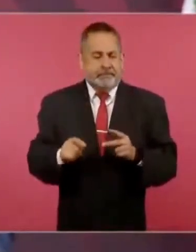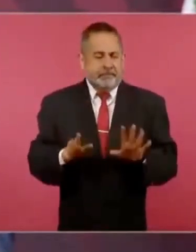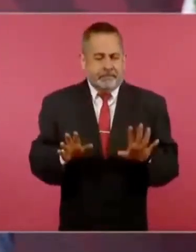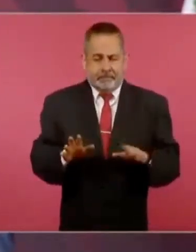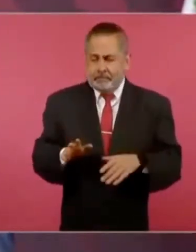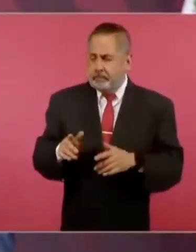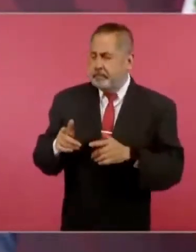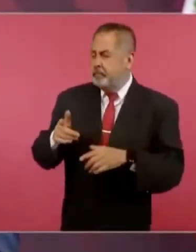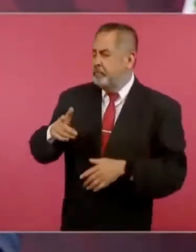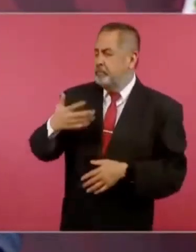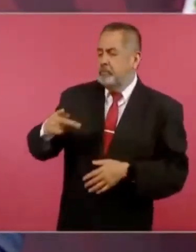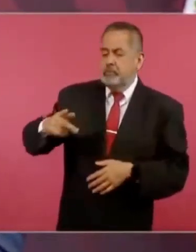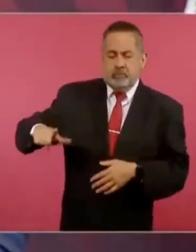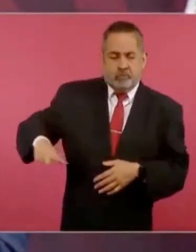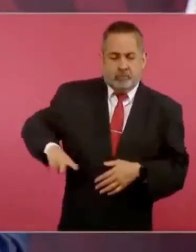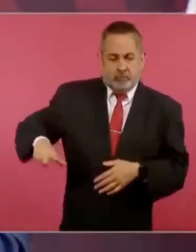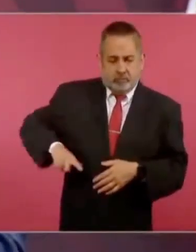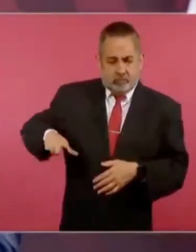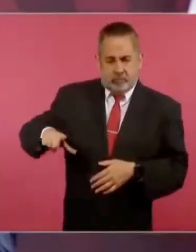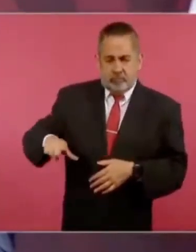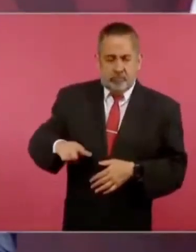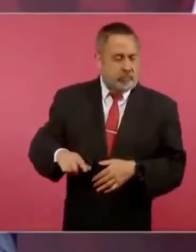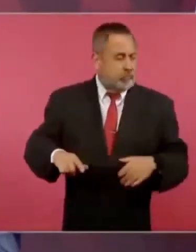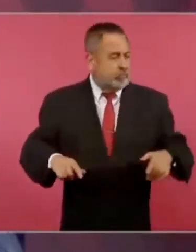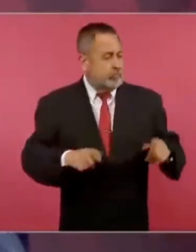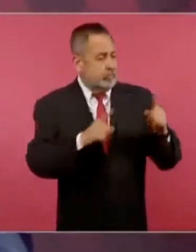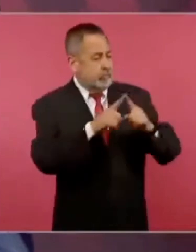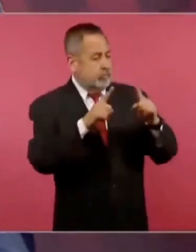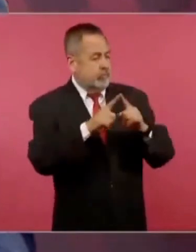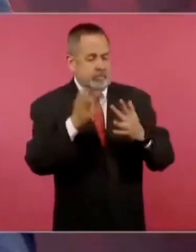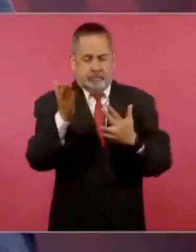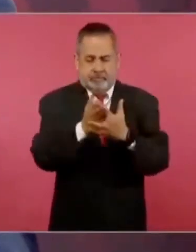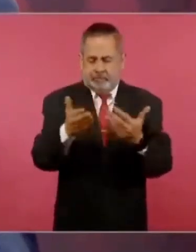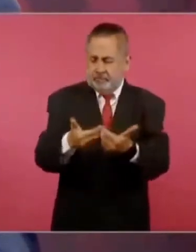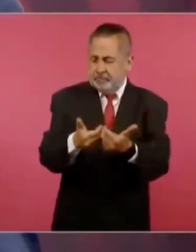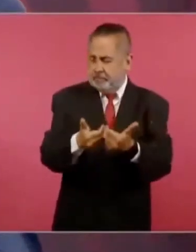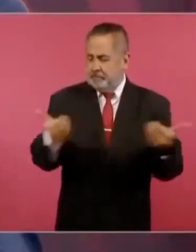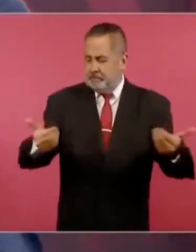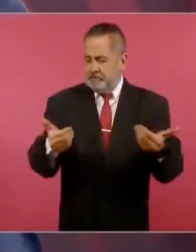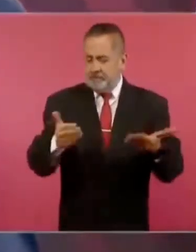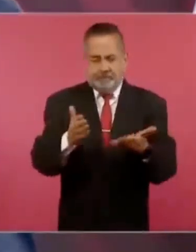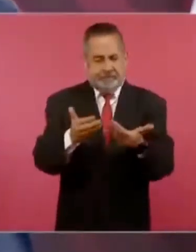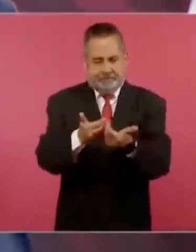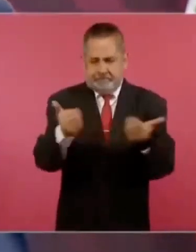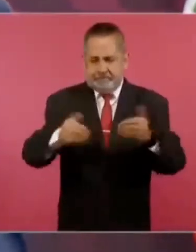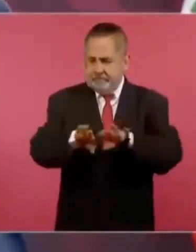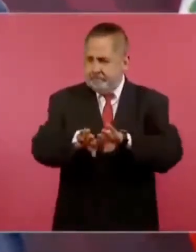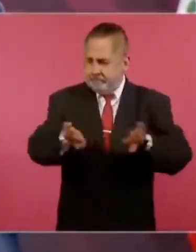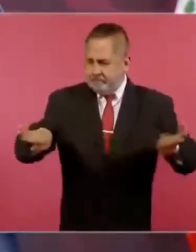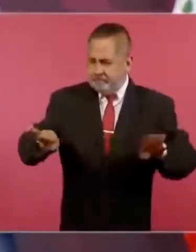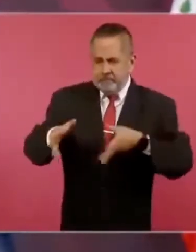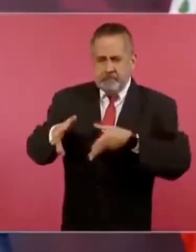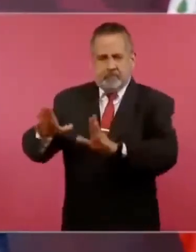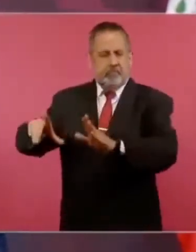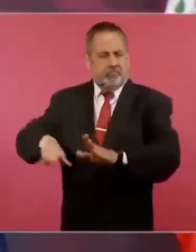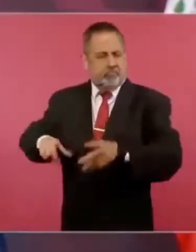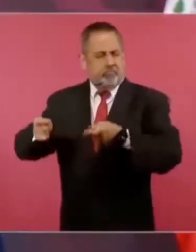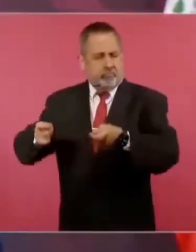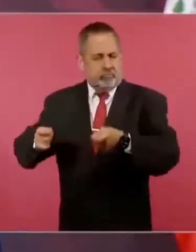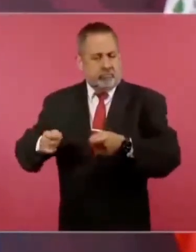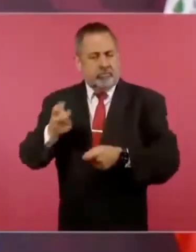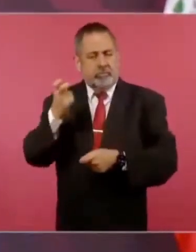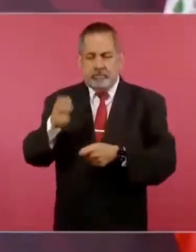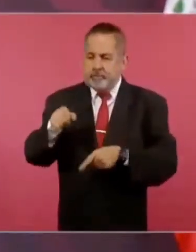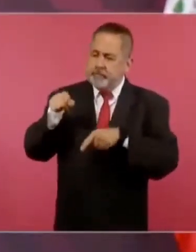público, del poder eclesiástico y sobre todo el